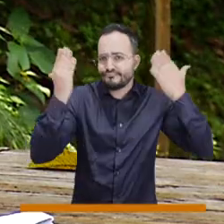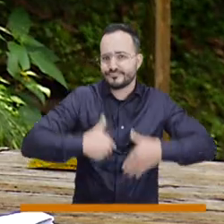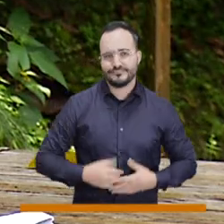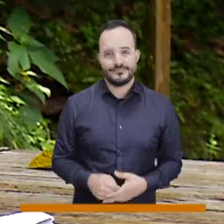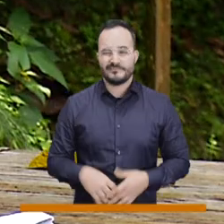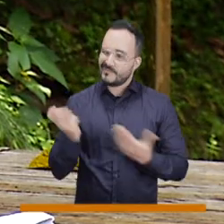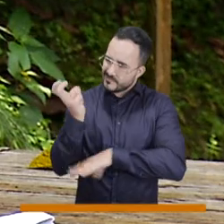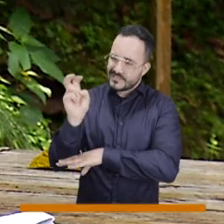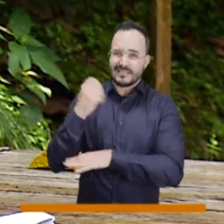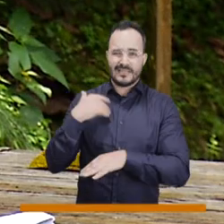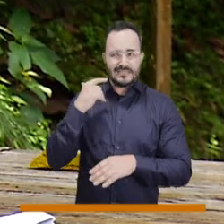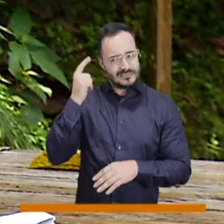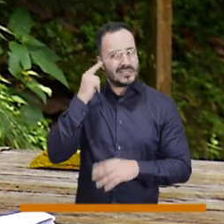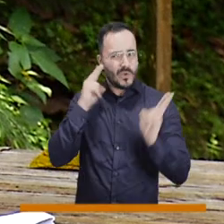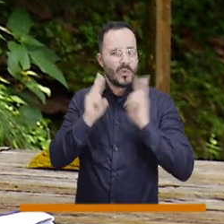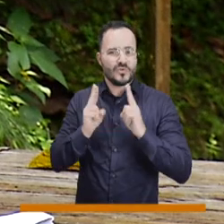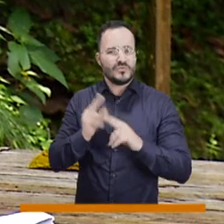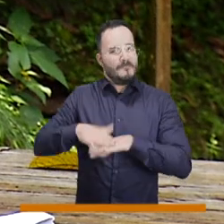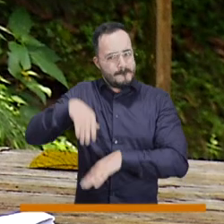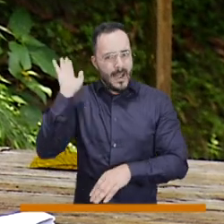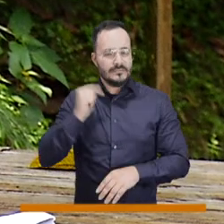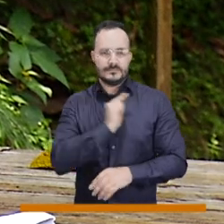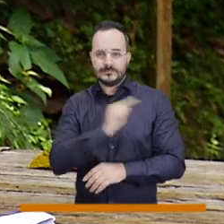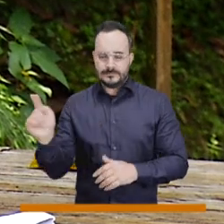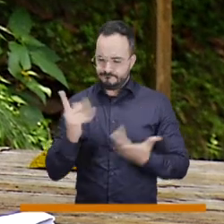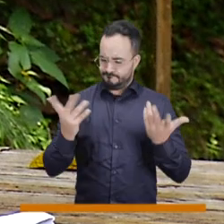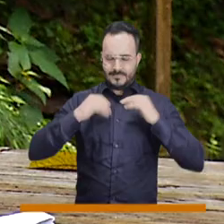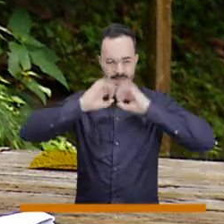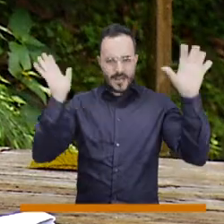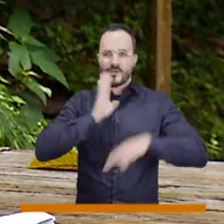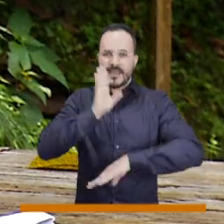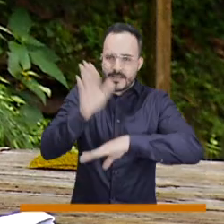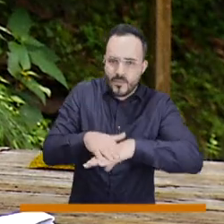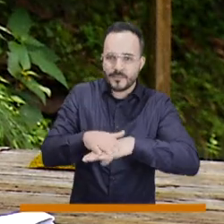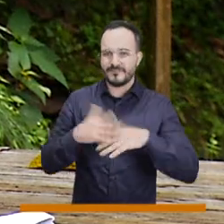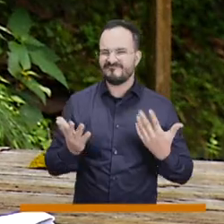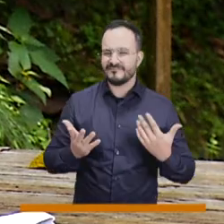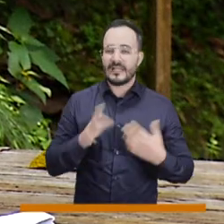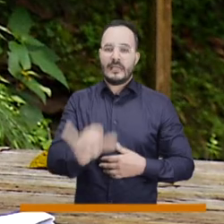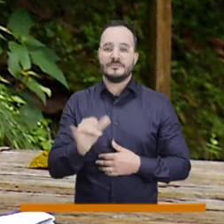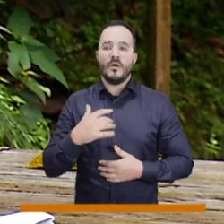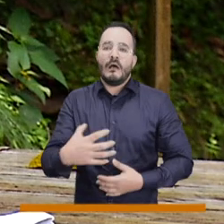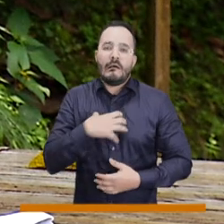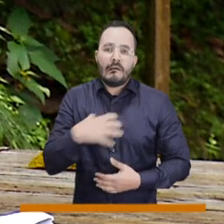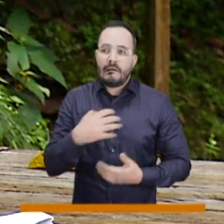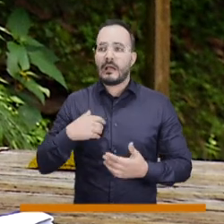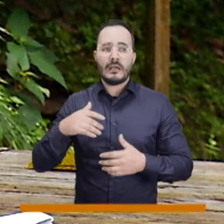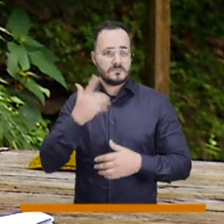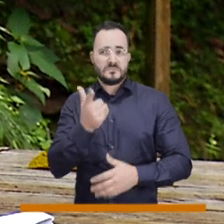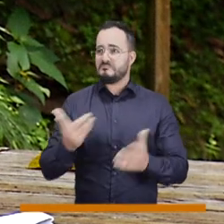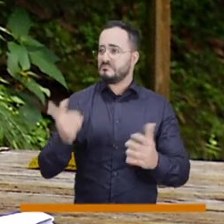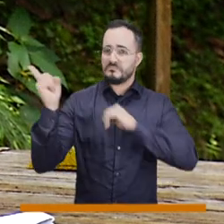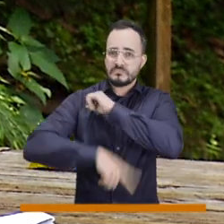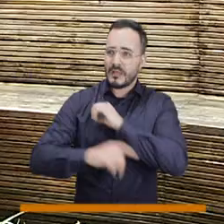cosas más difíciles para la fiscalía es establecer con pruebas contundentes quién es el responsable de un delito. Y por eso pues nos quejamos